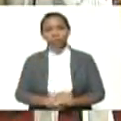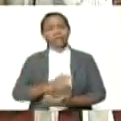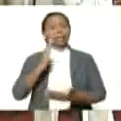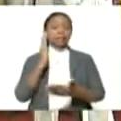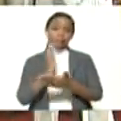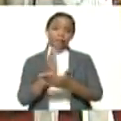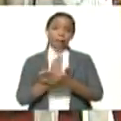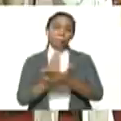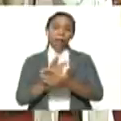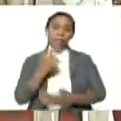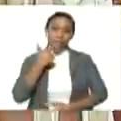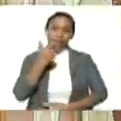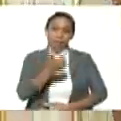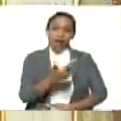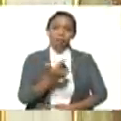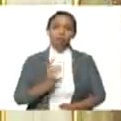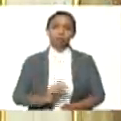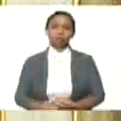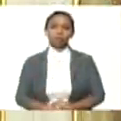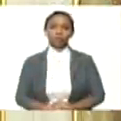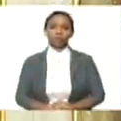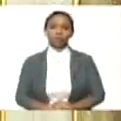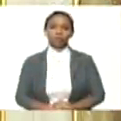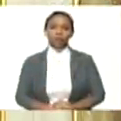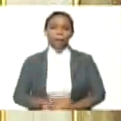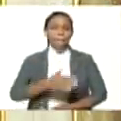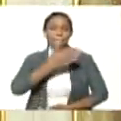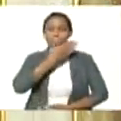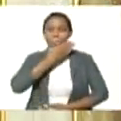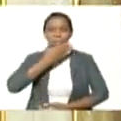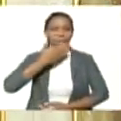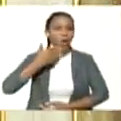siempre deseamos lo mejor